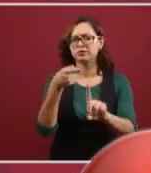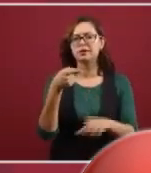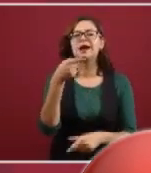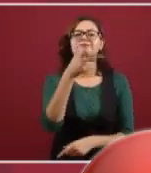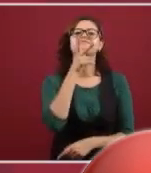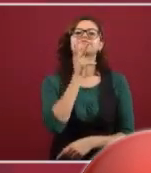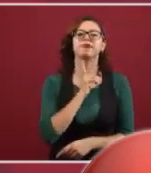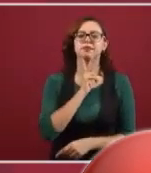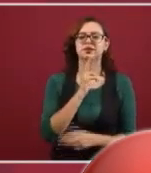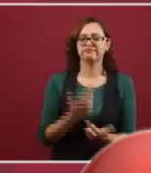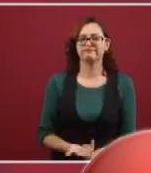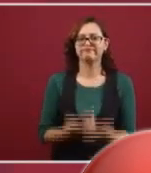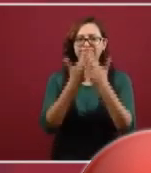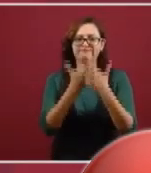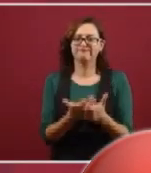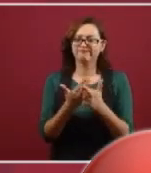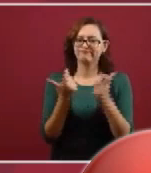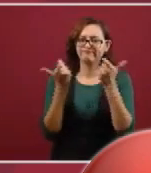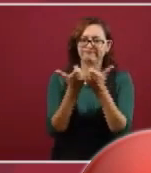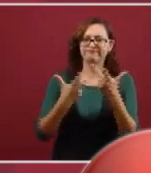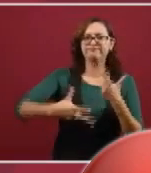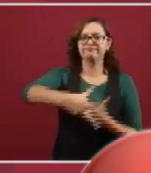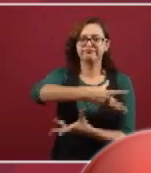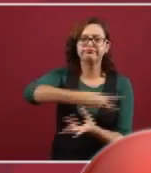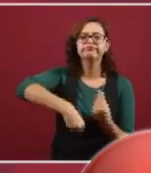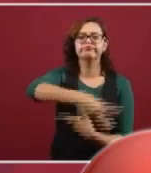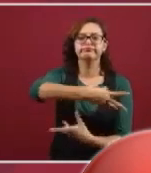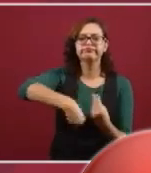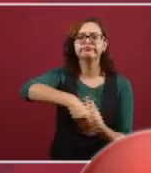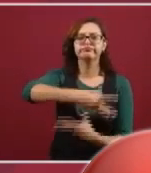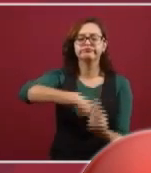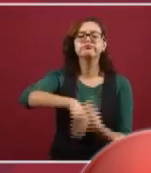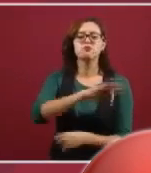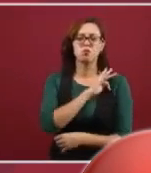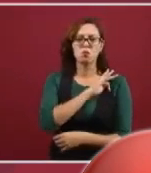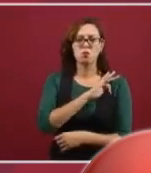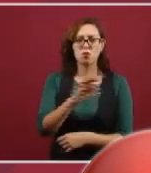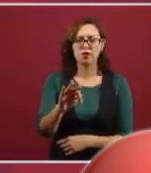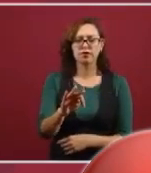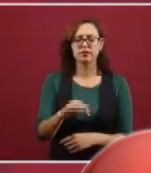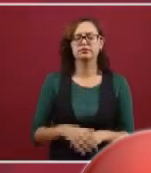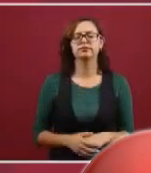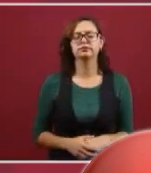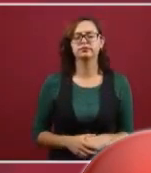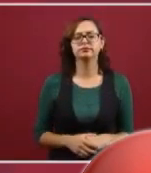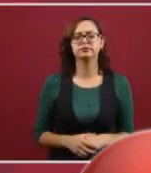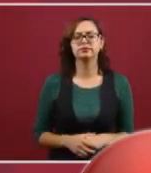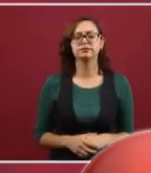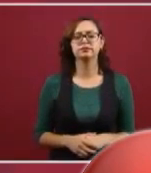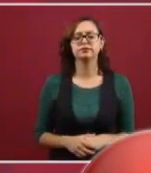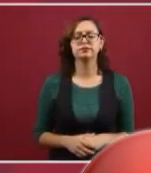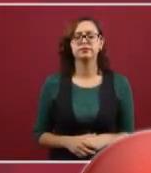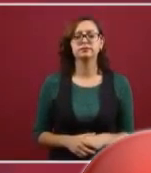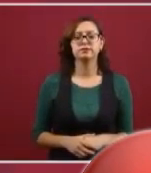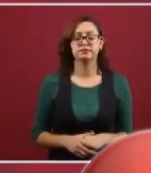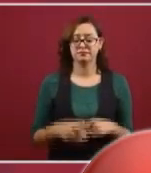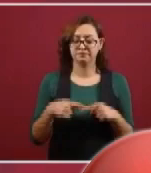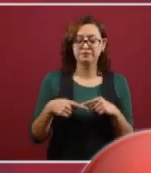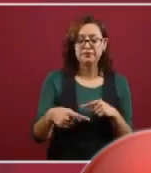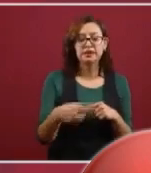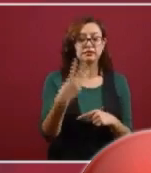recursos para que pueda invertir y que en los últimos 3